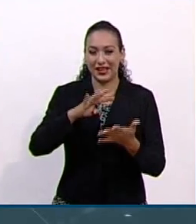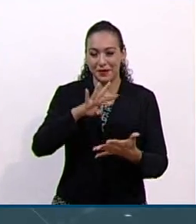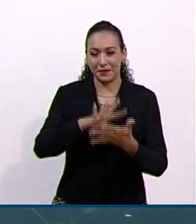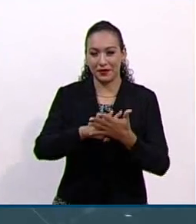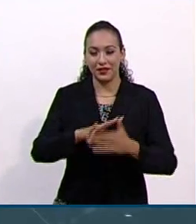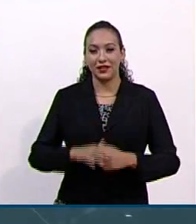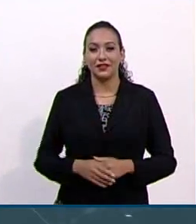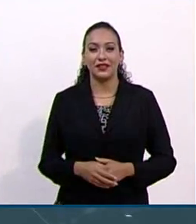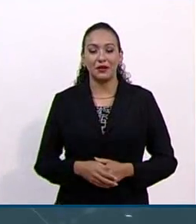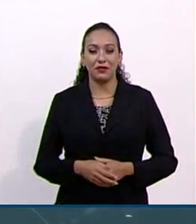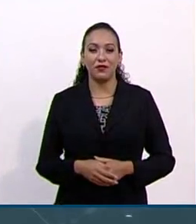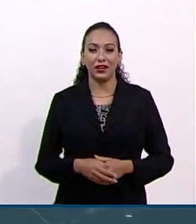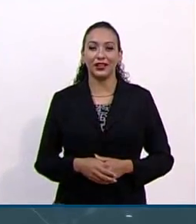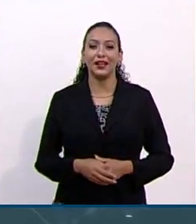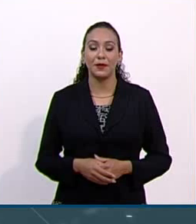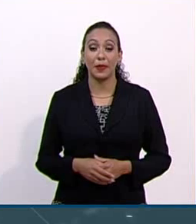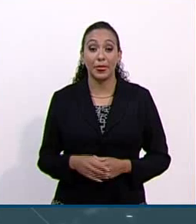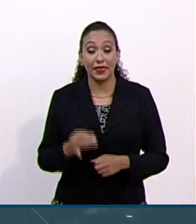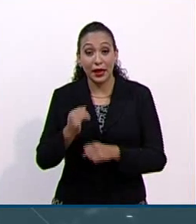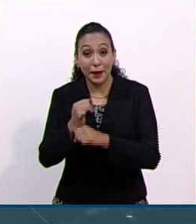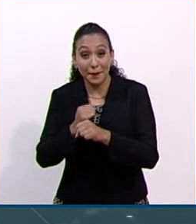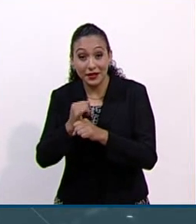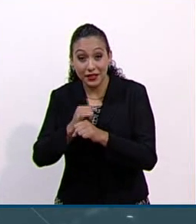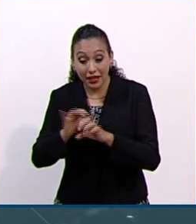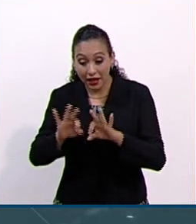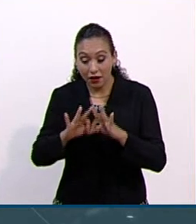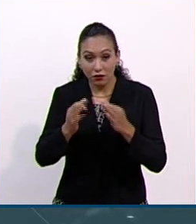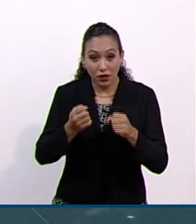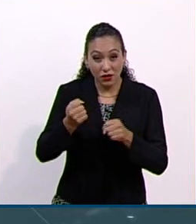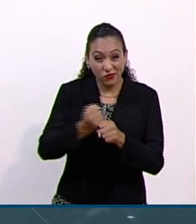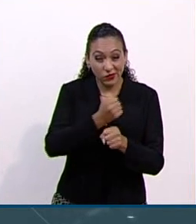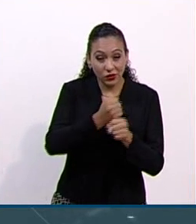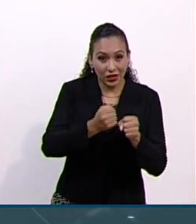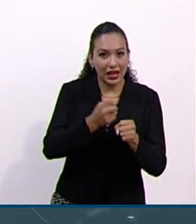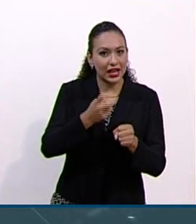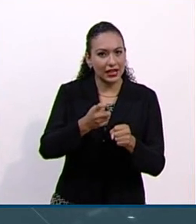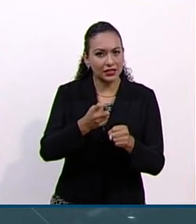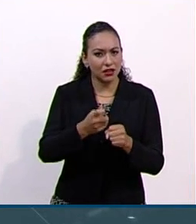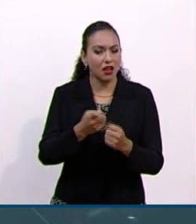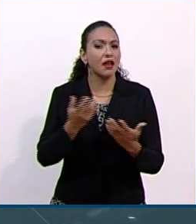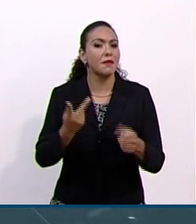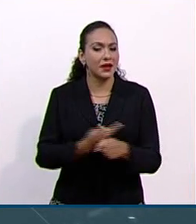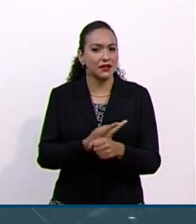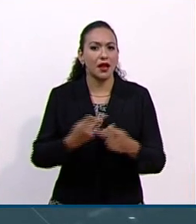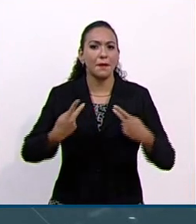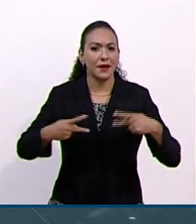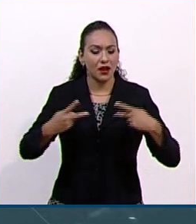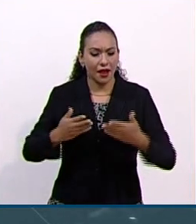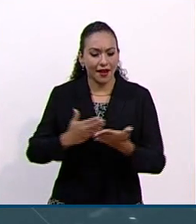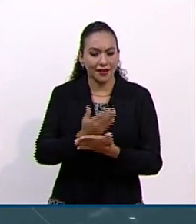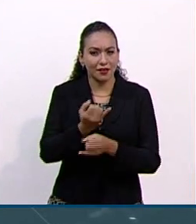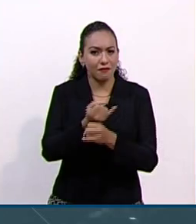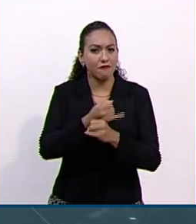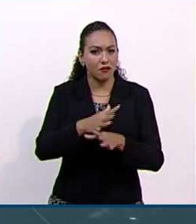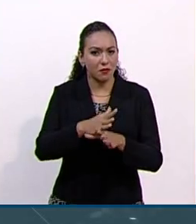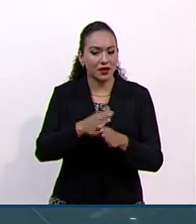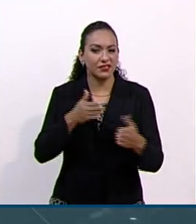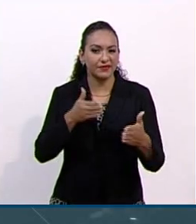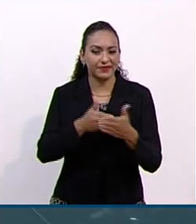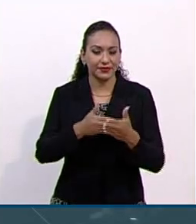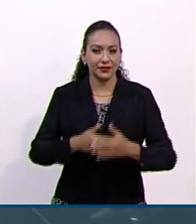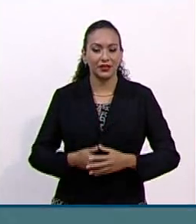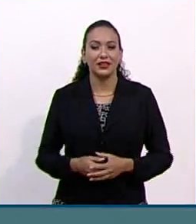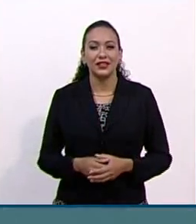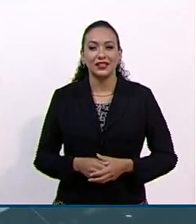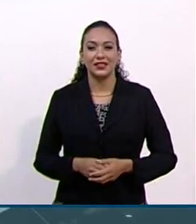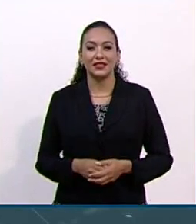La omisión de investigar actos de tortura afecta el derecho de acceso a la justicia de las víctimas, estableció la primera sala.